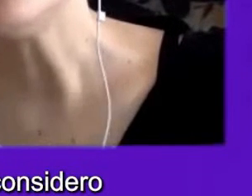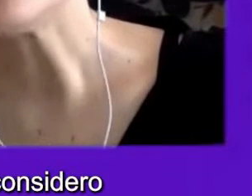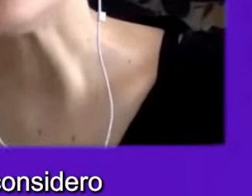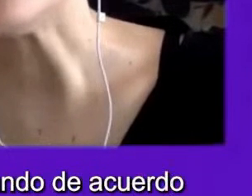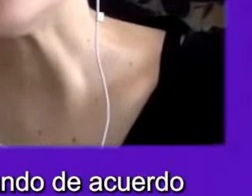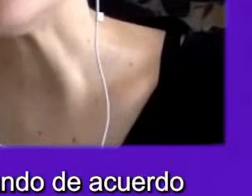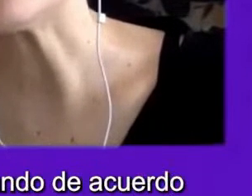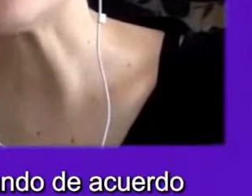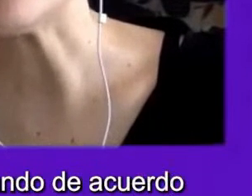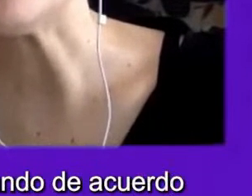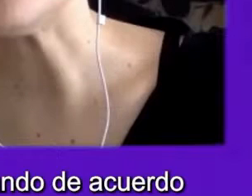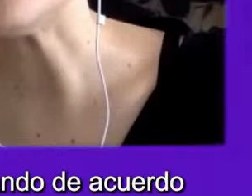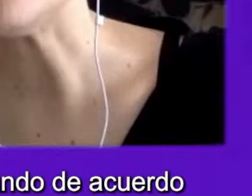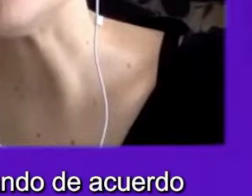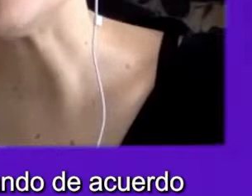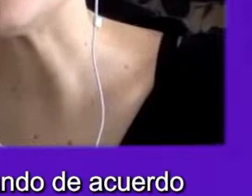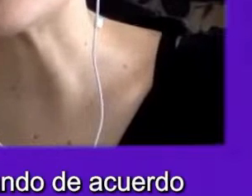opiniones